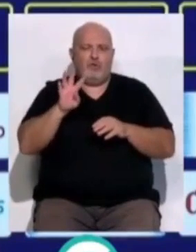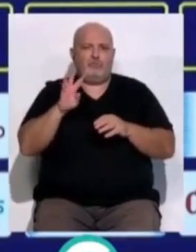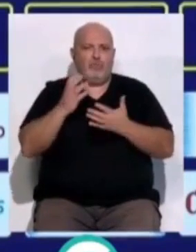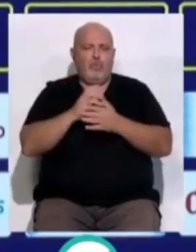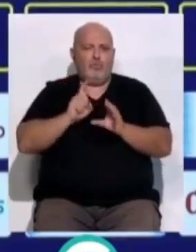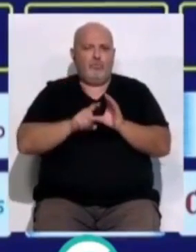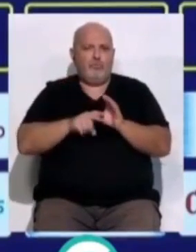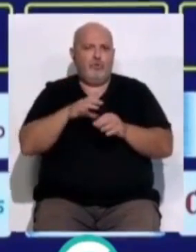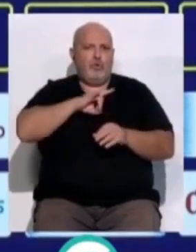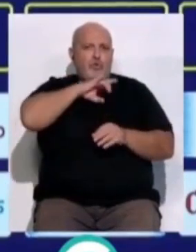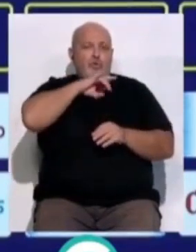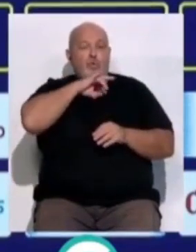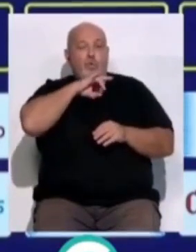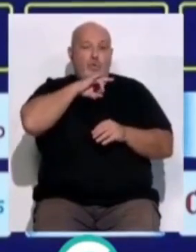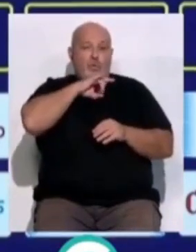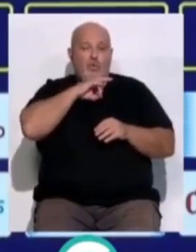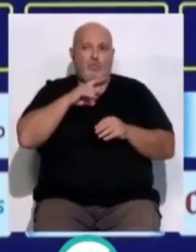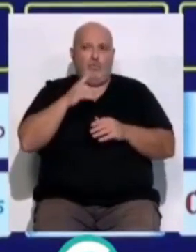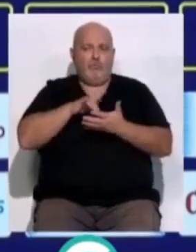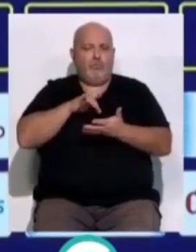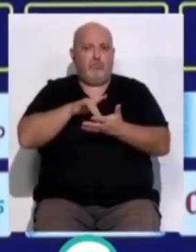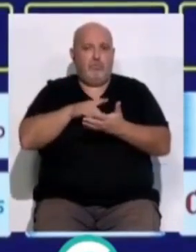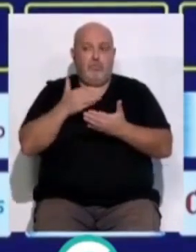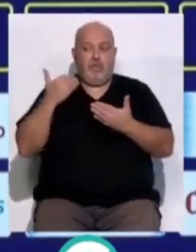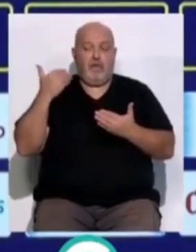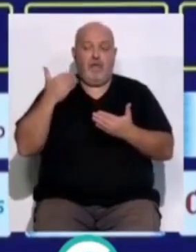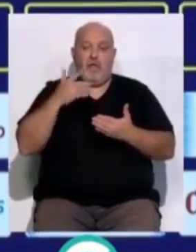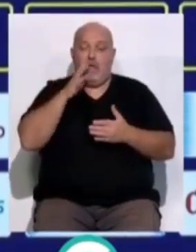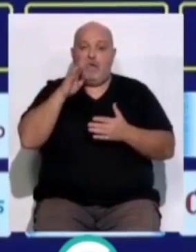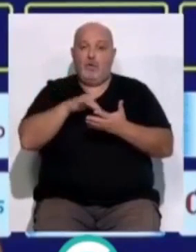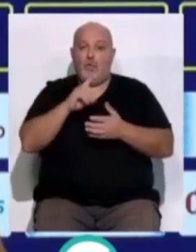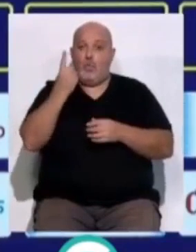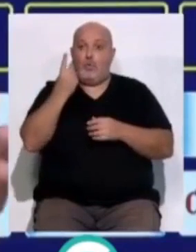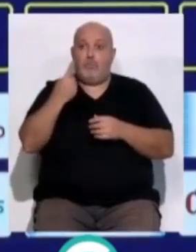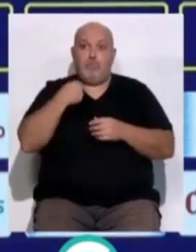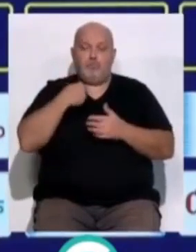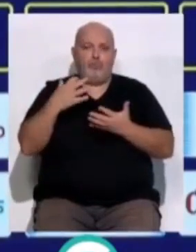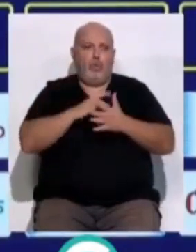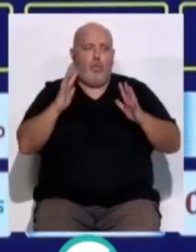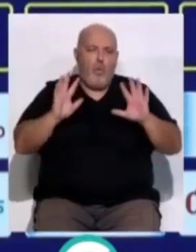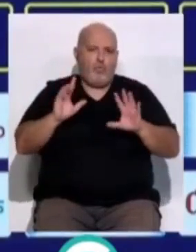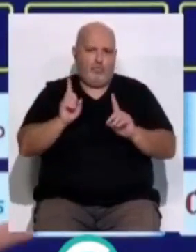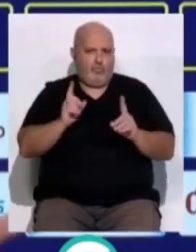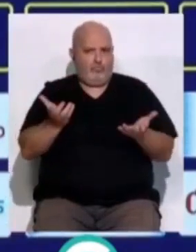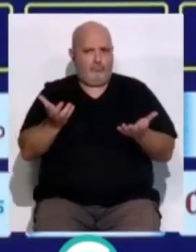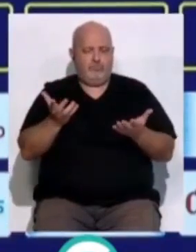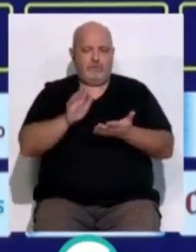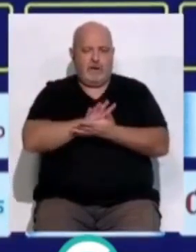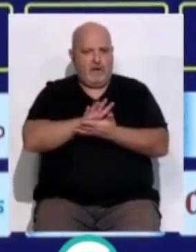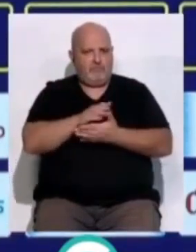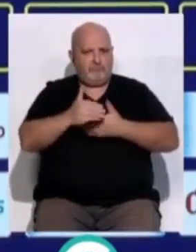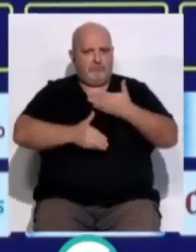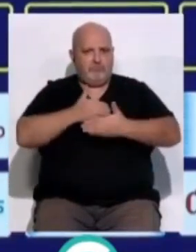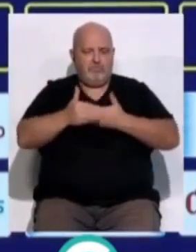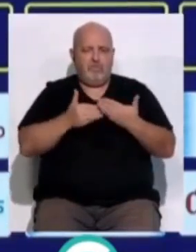el mundo estábamos contentos porque el equipo se repetía, porque las cosas estaban funcionando y por una jornada tampoco vamos a tirar todo al suelo, ¿no? Al traste, ¿no? Vamos a estar desde la tranquilidad,